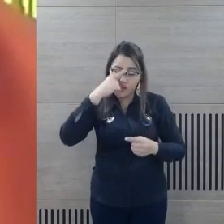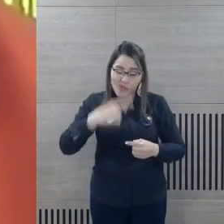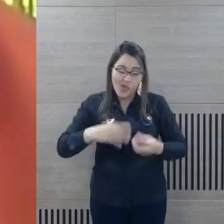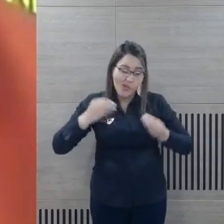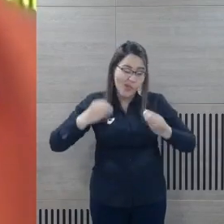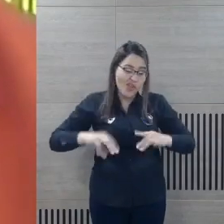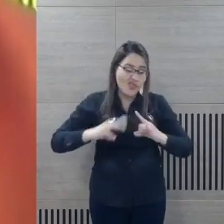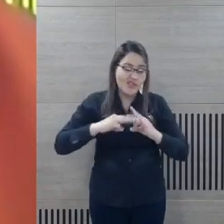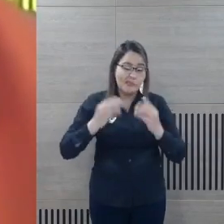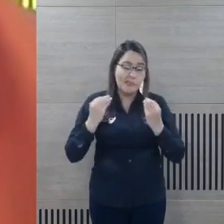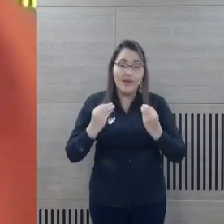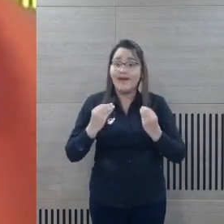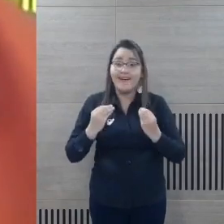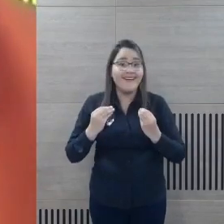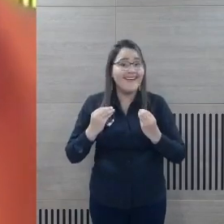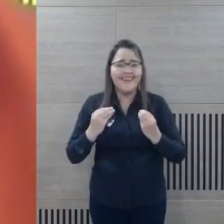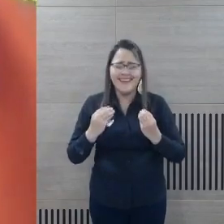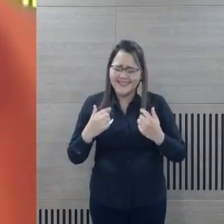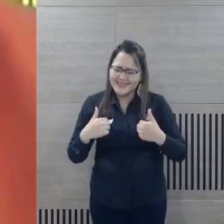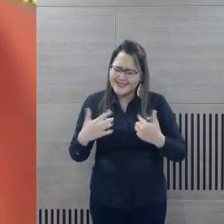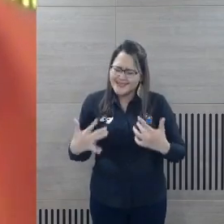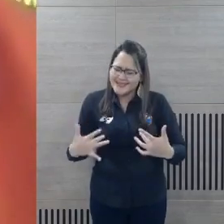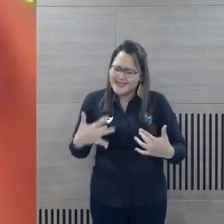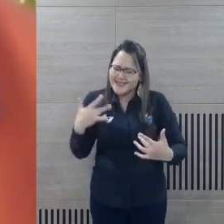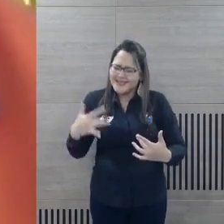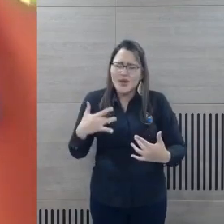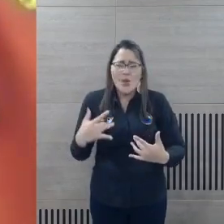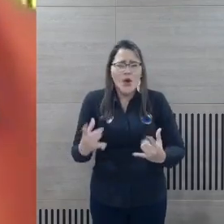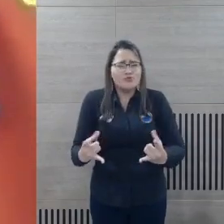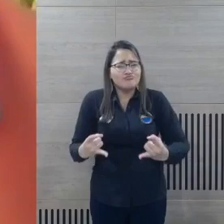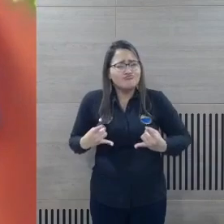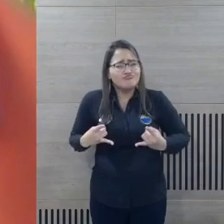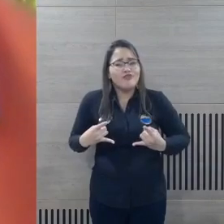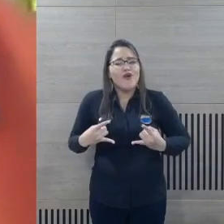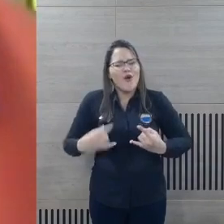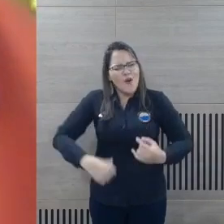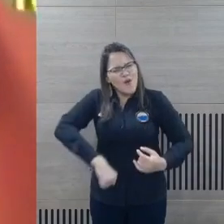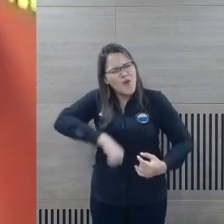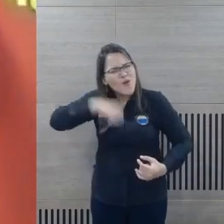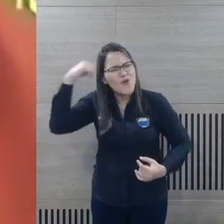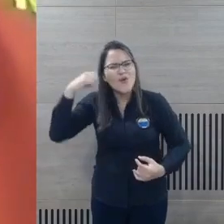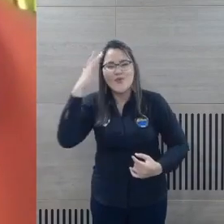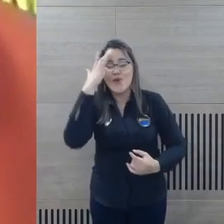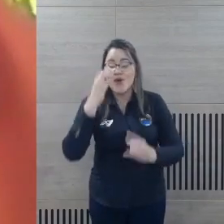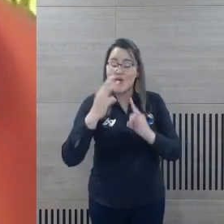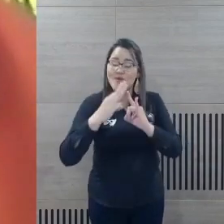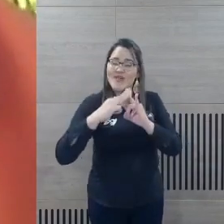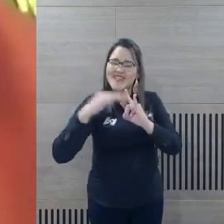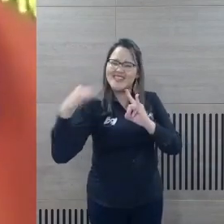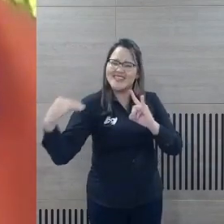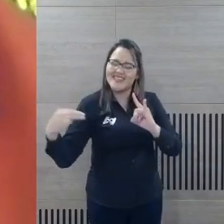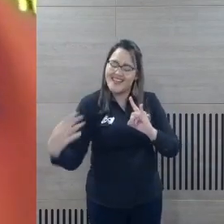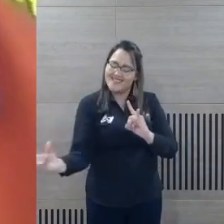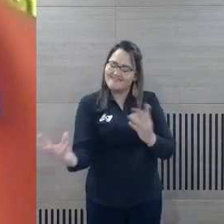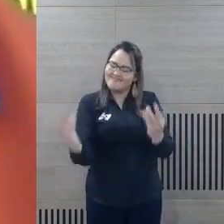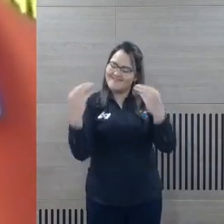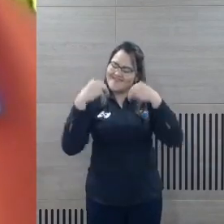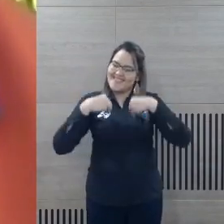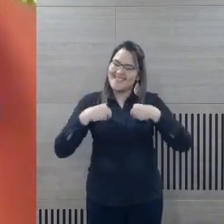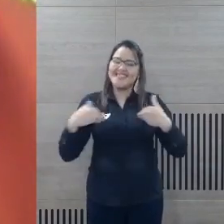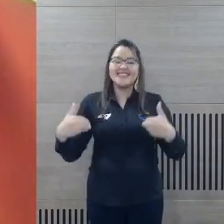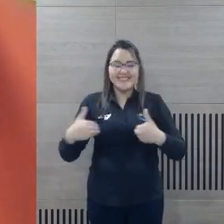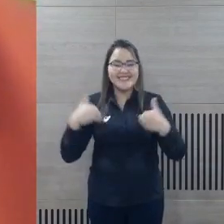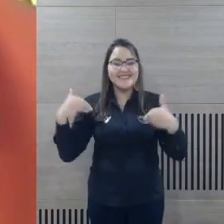nos dio el mérito de ser UNI Magdalena y de llegar a ser profesionales competentes para una sociedad que necesita mejores